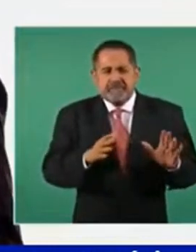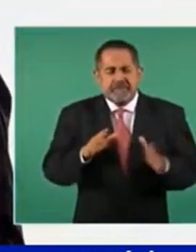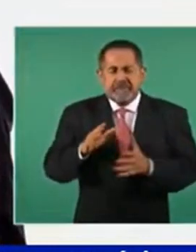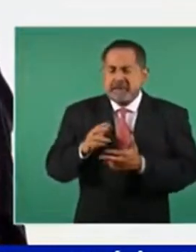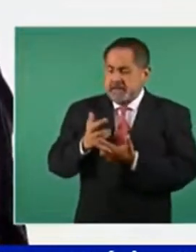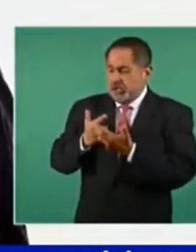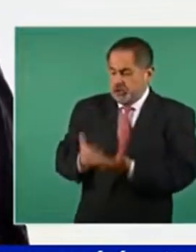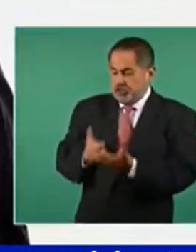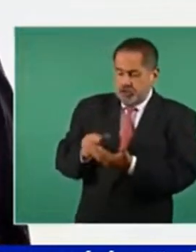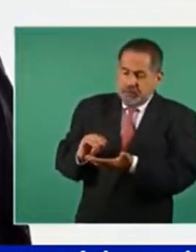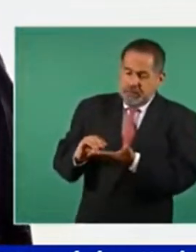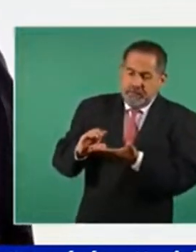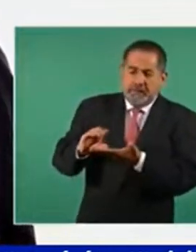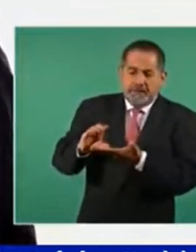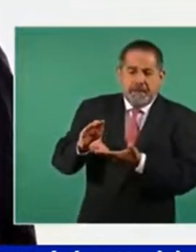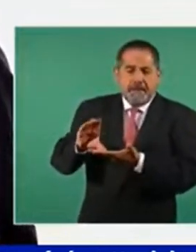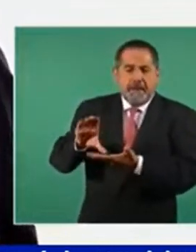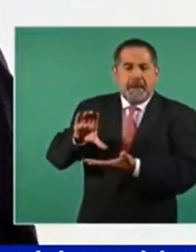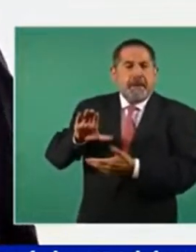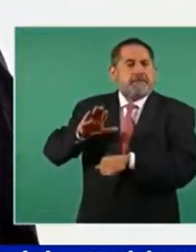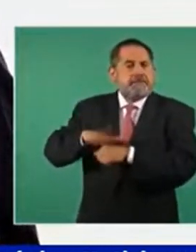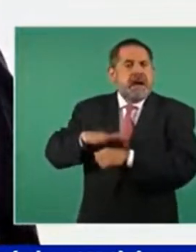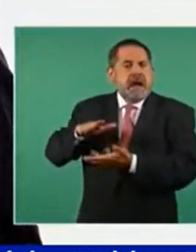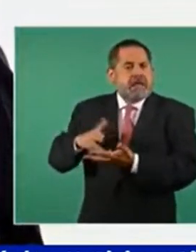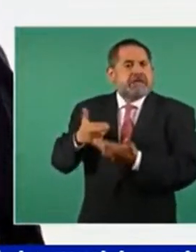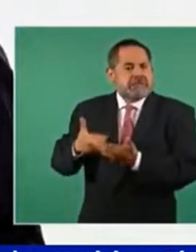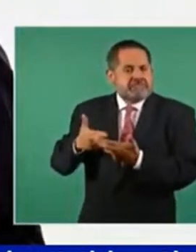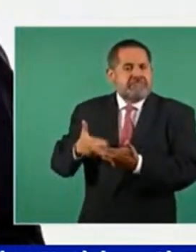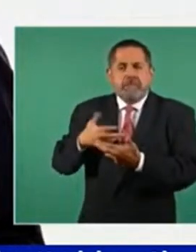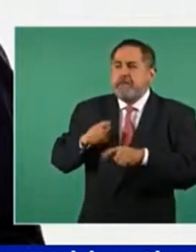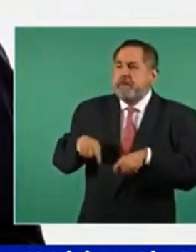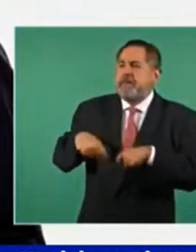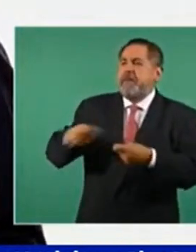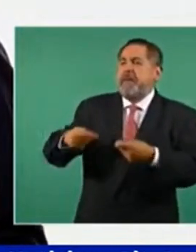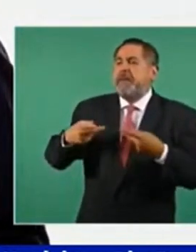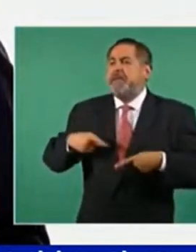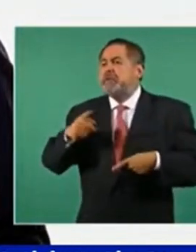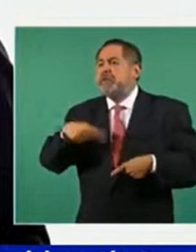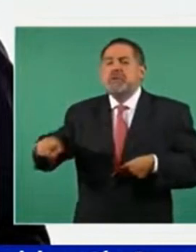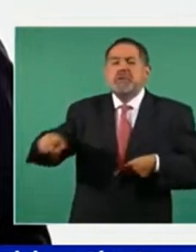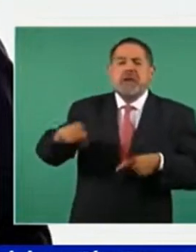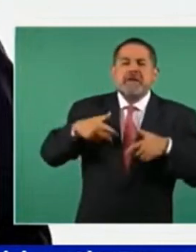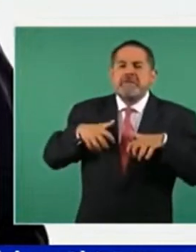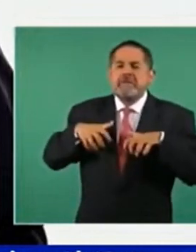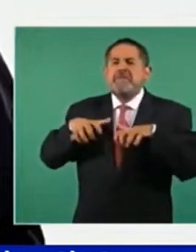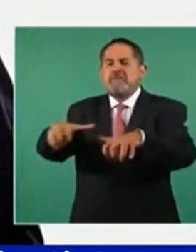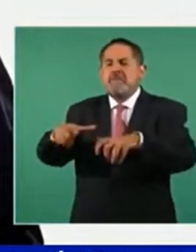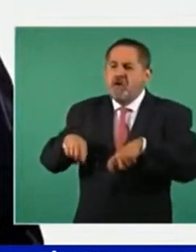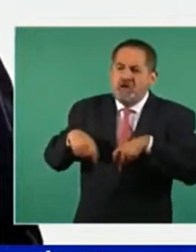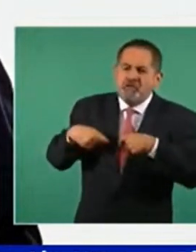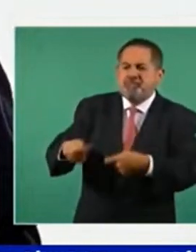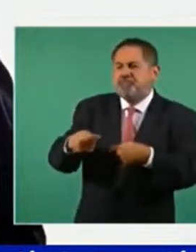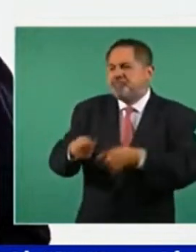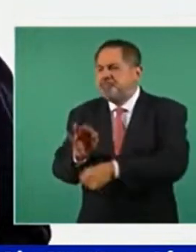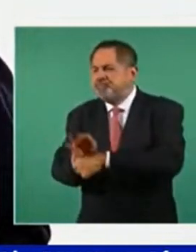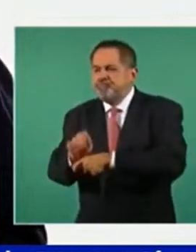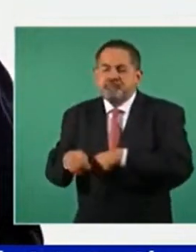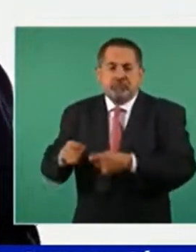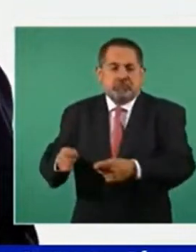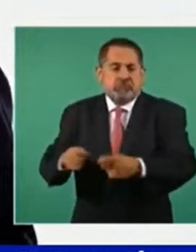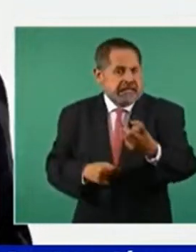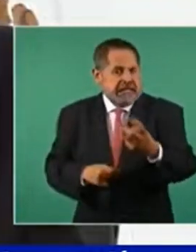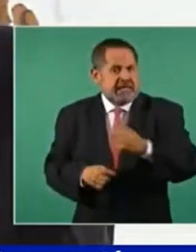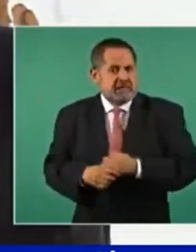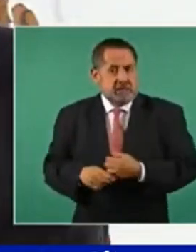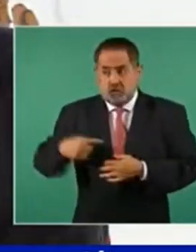de impunidad. El mensaje es más claro ni el agua, Antonio. Fíjate que eso es importante. A